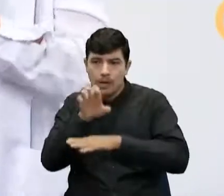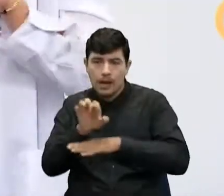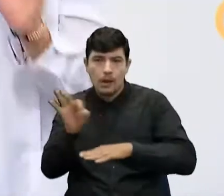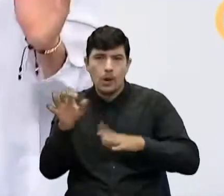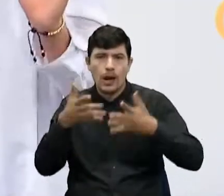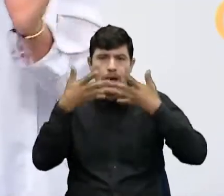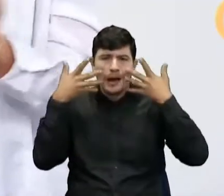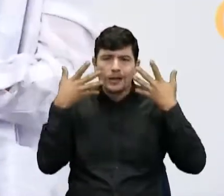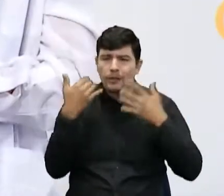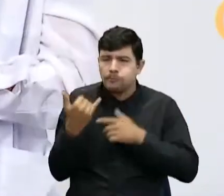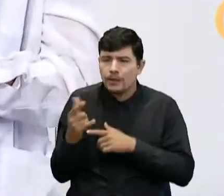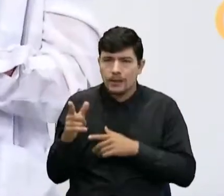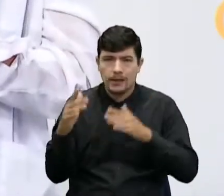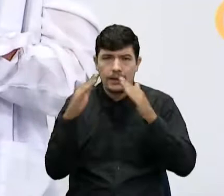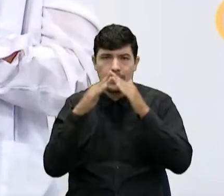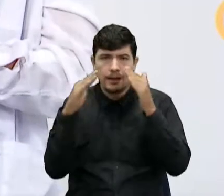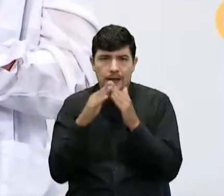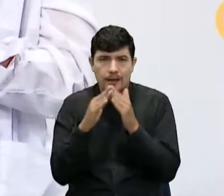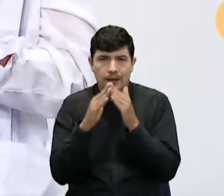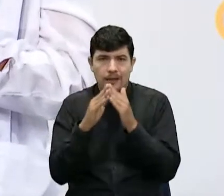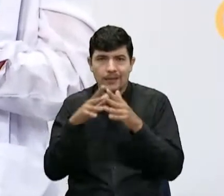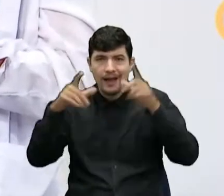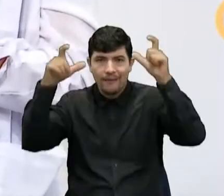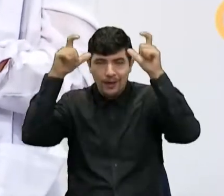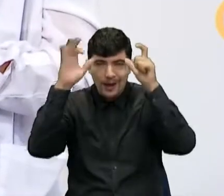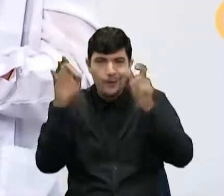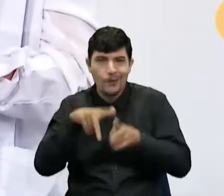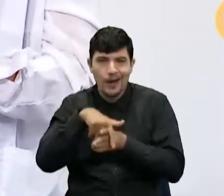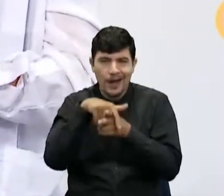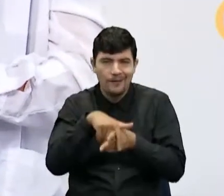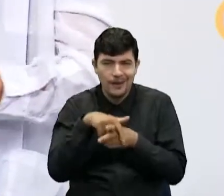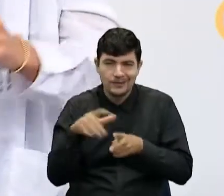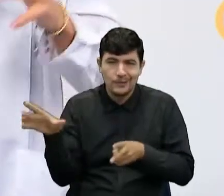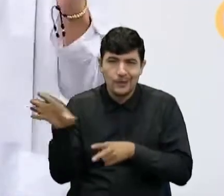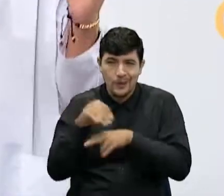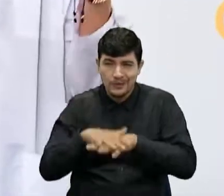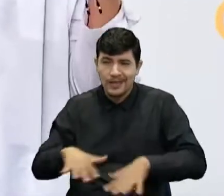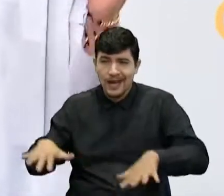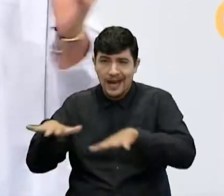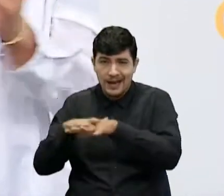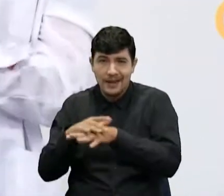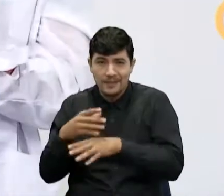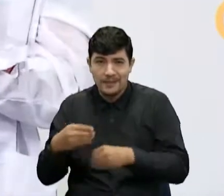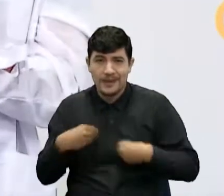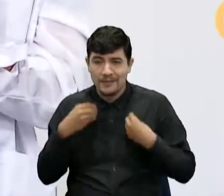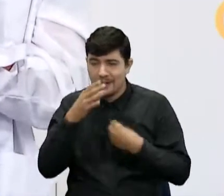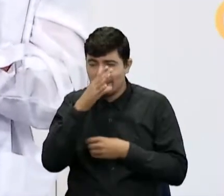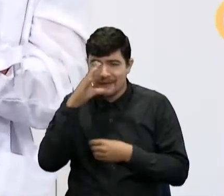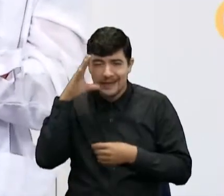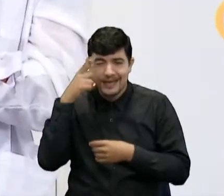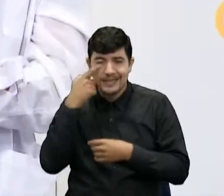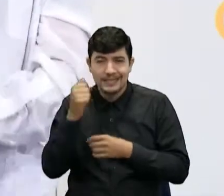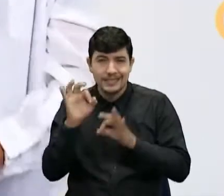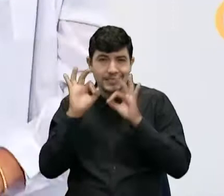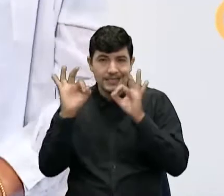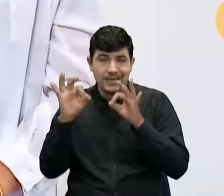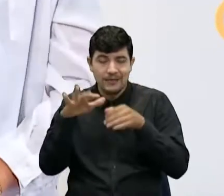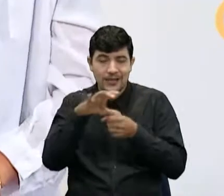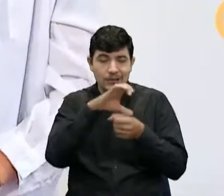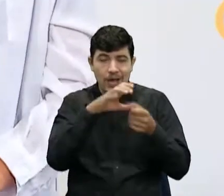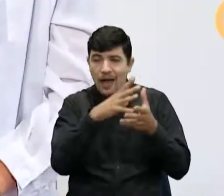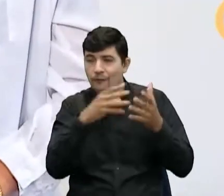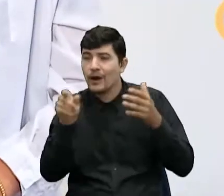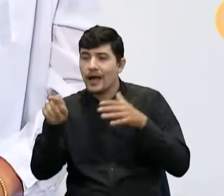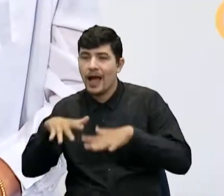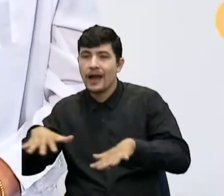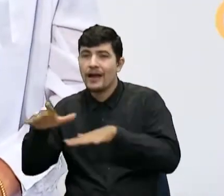gato Lo que usted tenga en su casa Una vaca, un caballo Para todos los que viven en una finca Bien chévere A las afueras de la ciudad